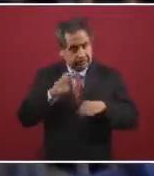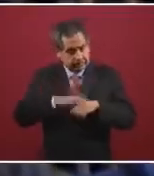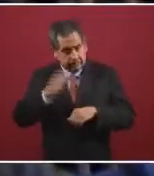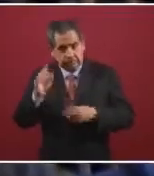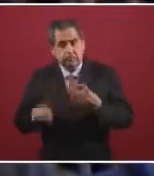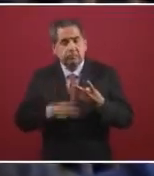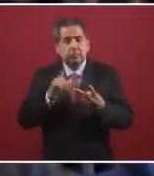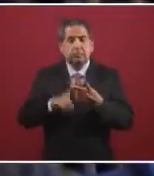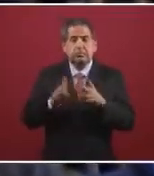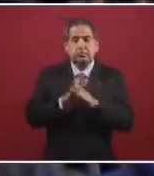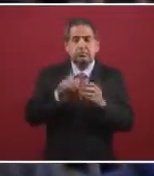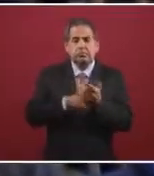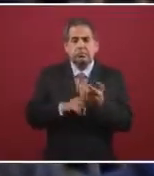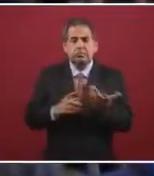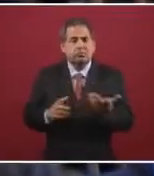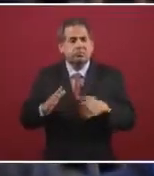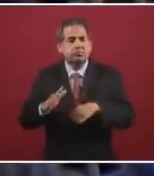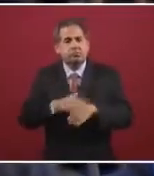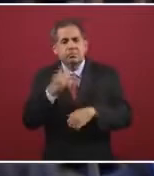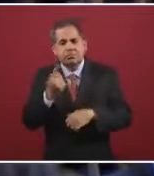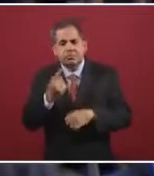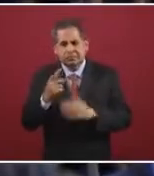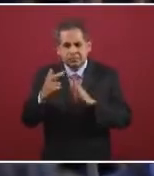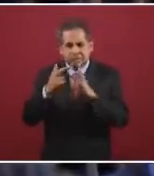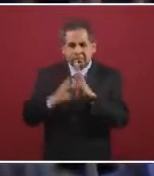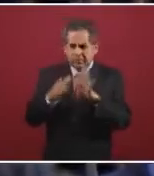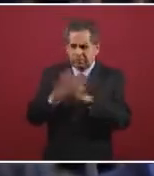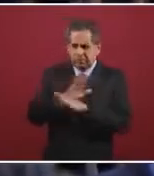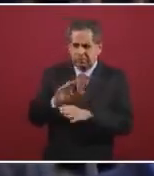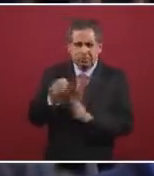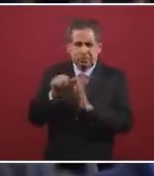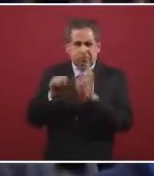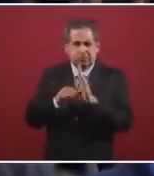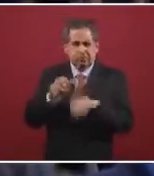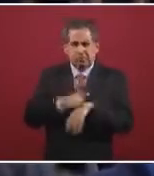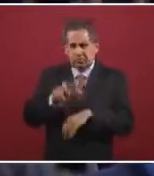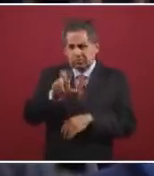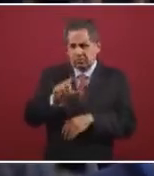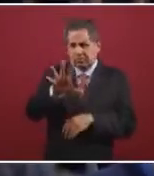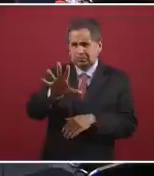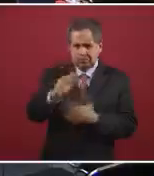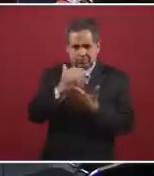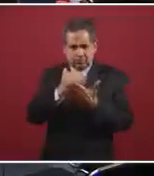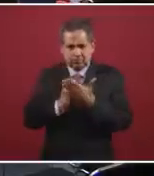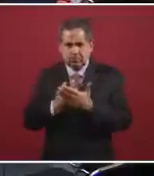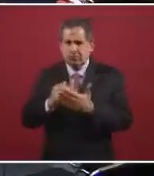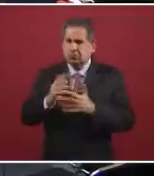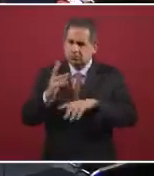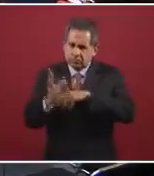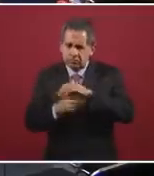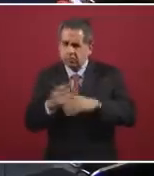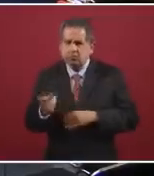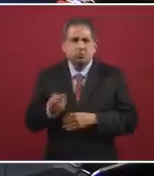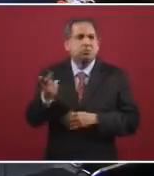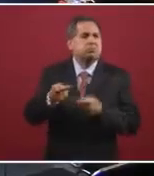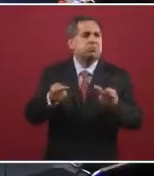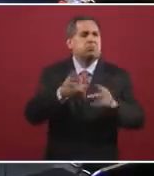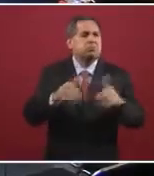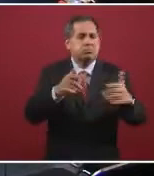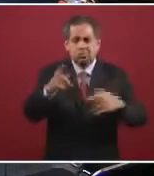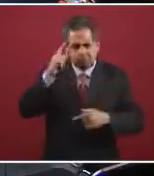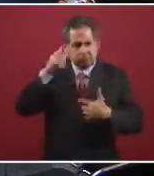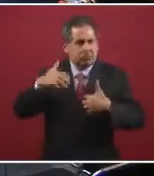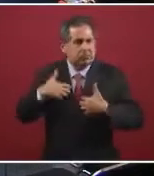parte, ¿por qué no la reforma al 35, al referéndum? Ese que usted, yo lo